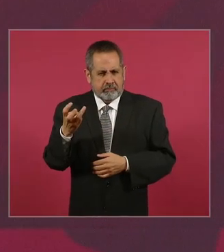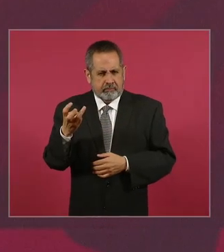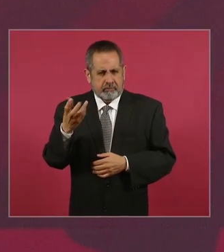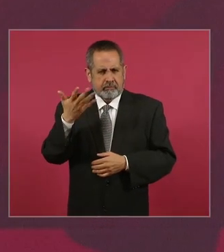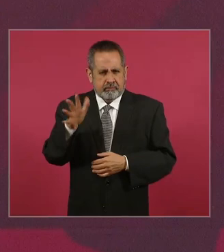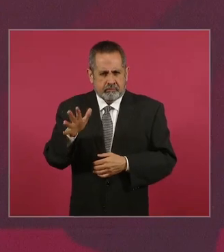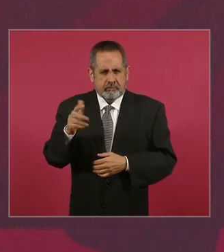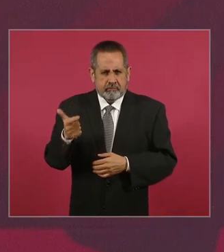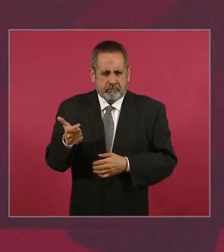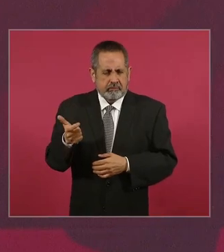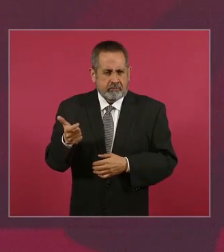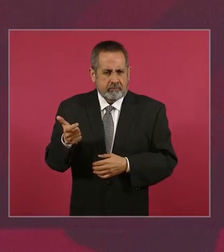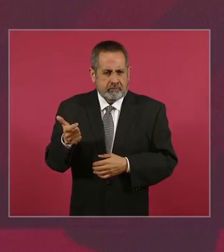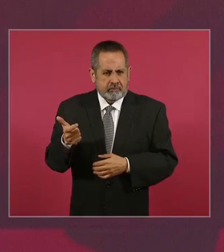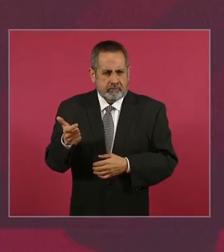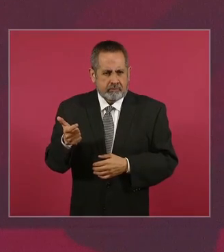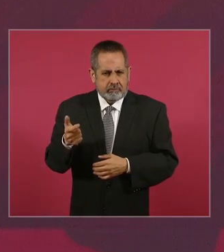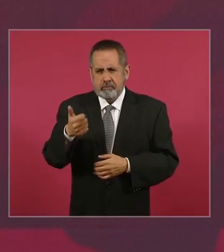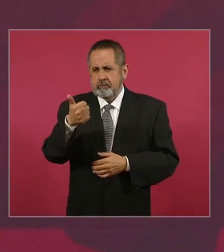6.310 pesos.